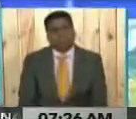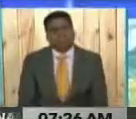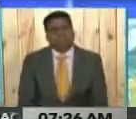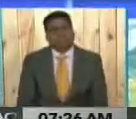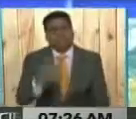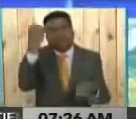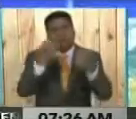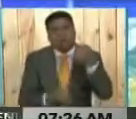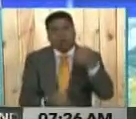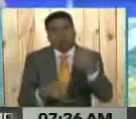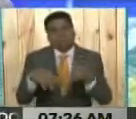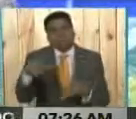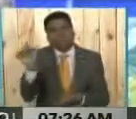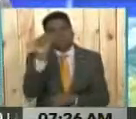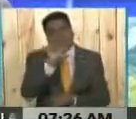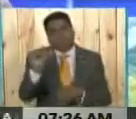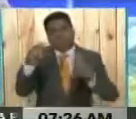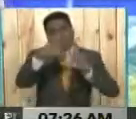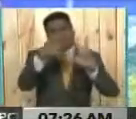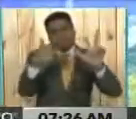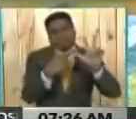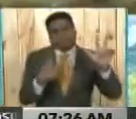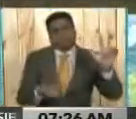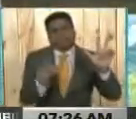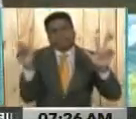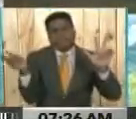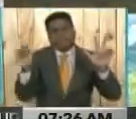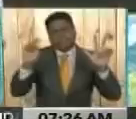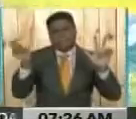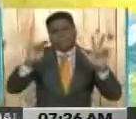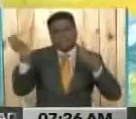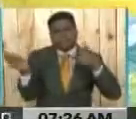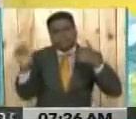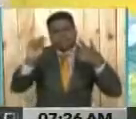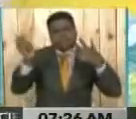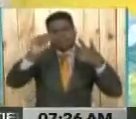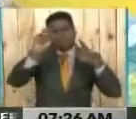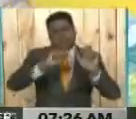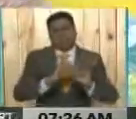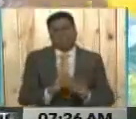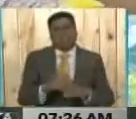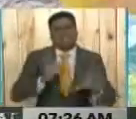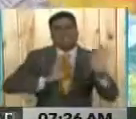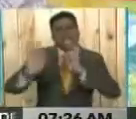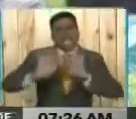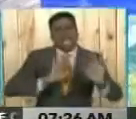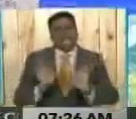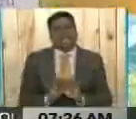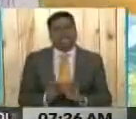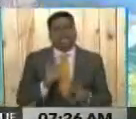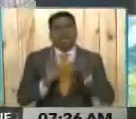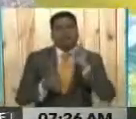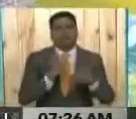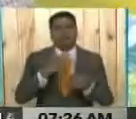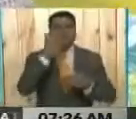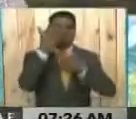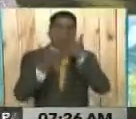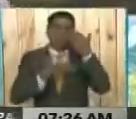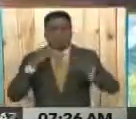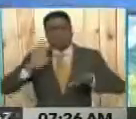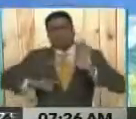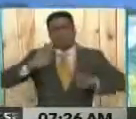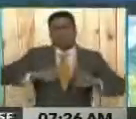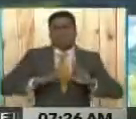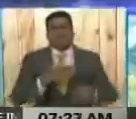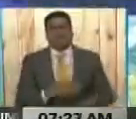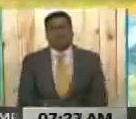trimestre? Se está acabando el mes de octubre, pero bueno, viene el cierre de las Navidades, tradicionalmente hay obras de teatro, hay una serie de eventos, de conciertos. Tomando